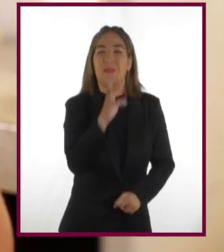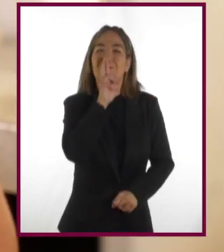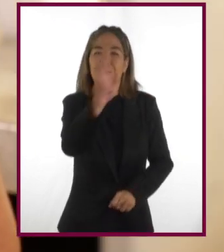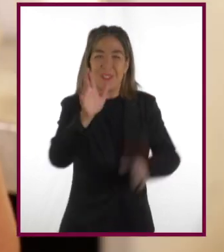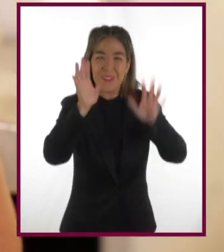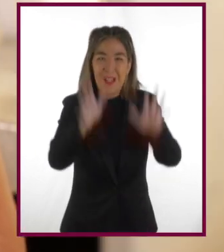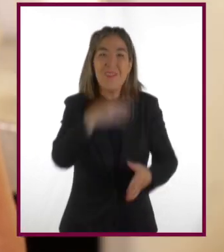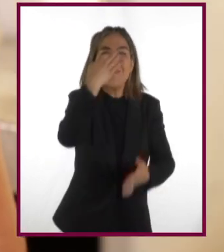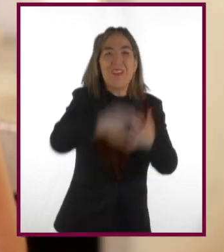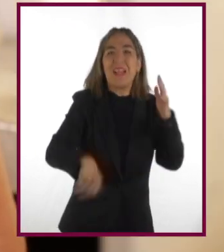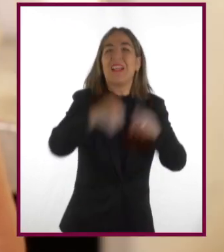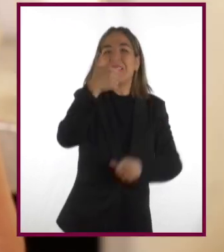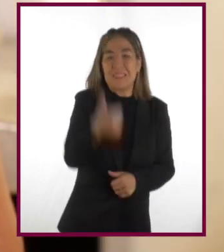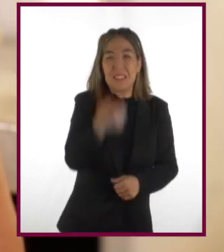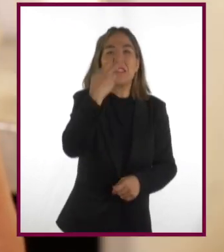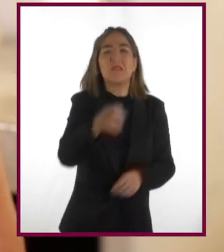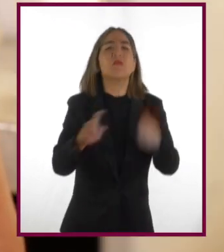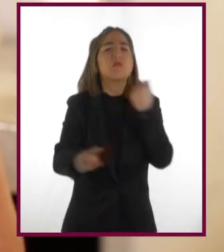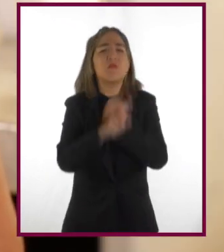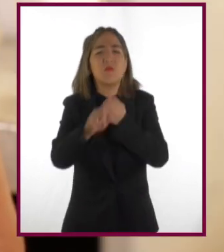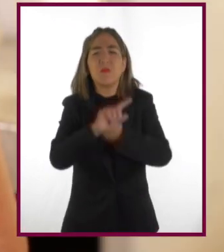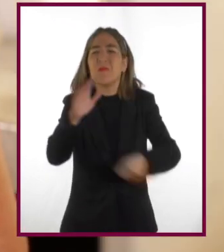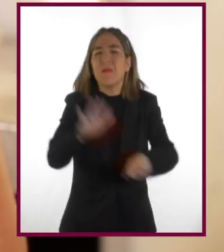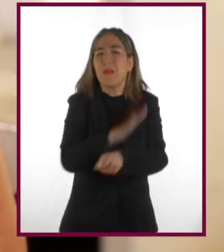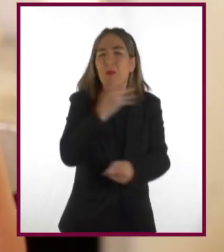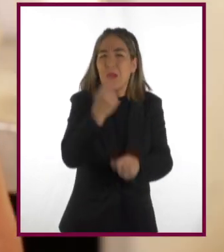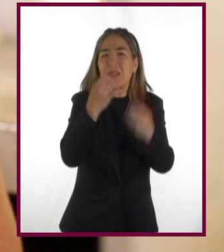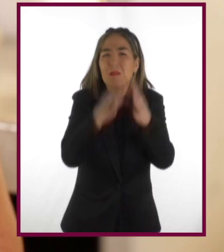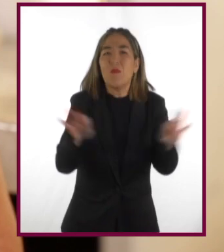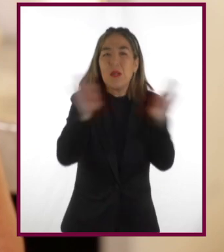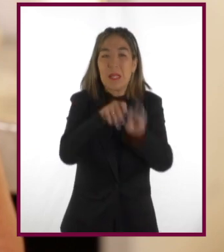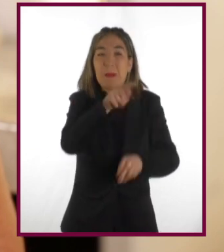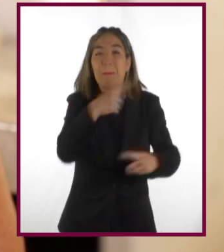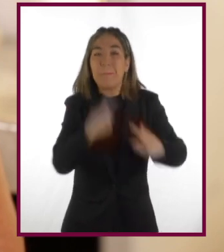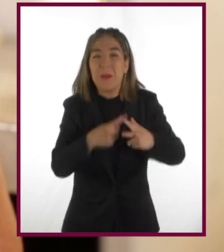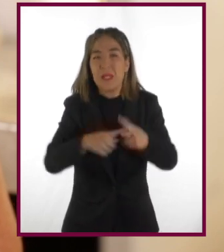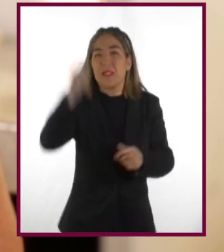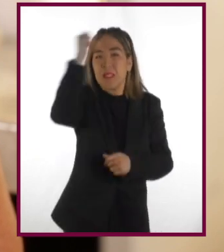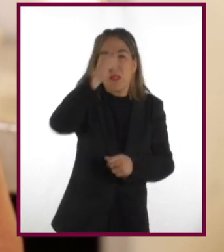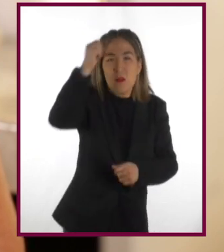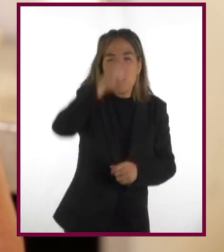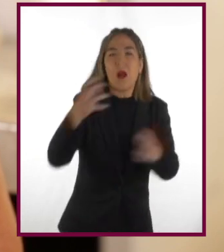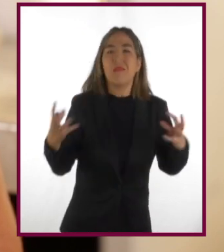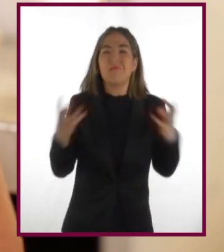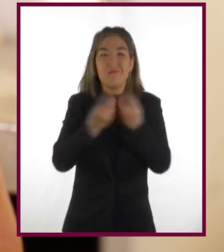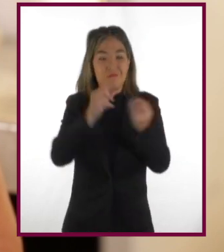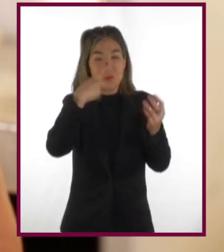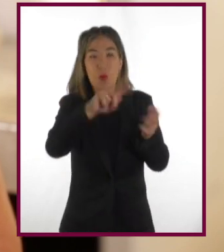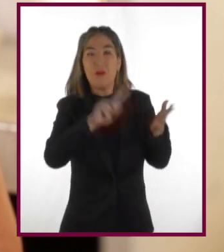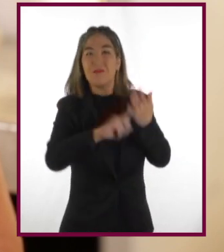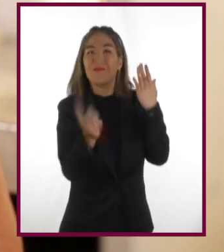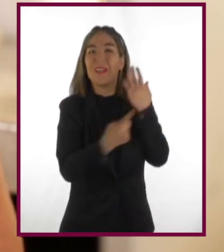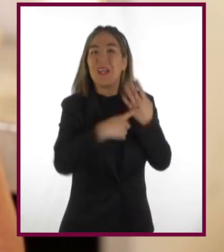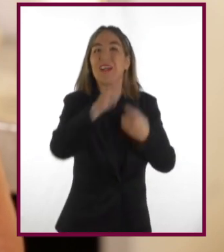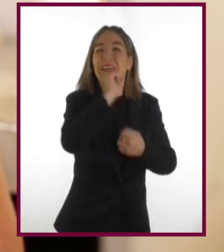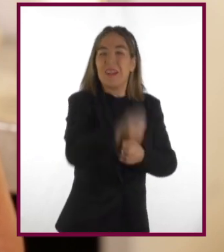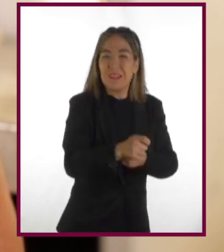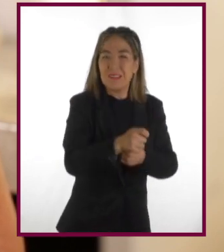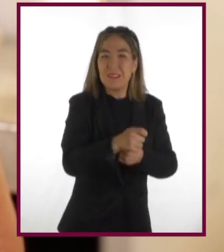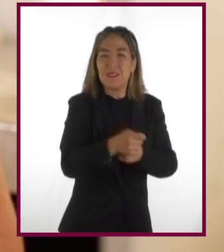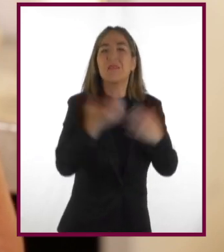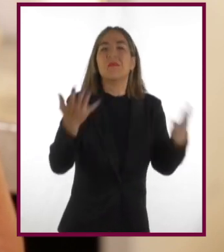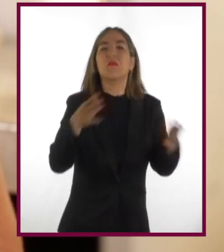la relevancia de todos estos problemas viene de todo el desarrollo matemático y teórico que tienen detrás.